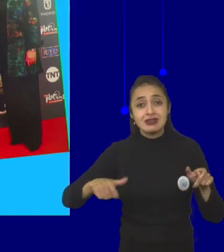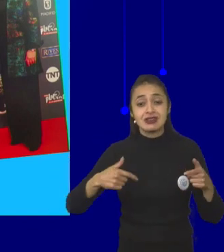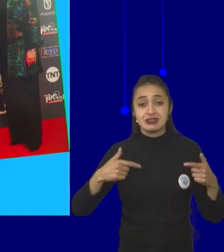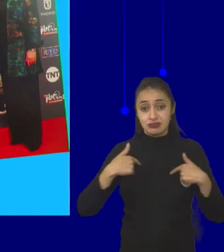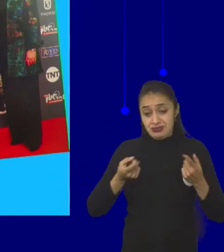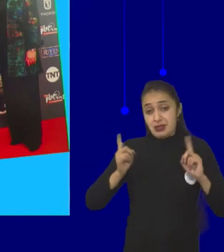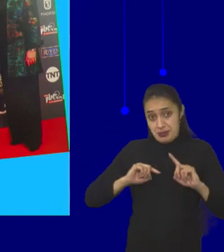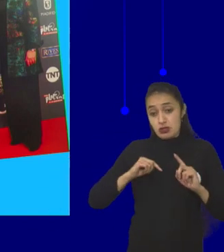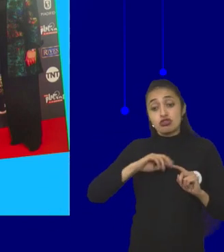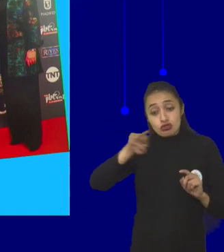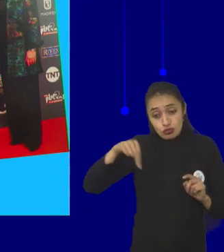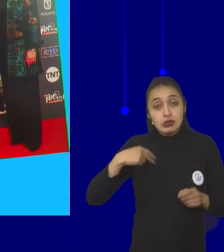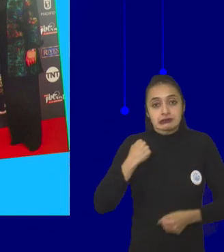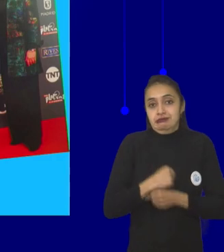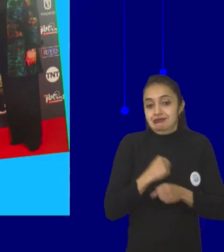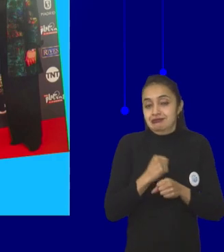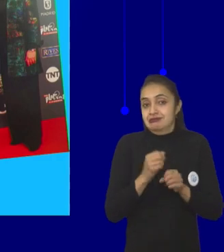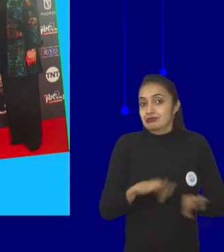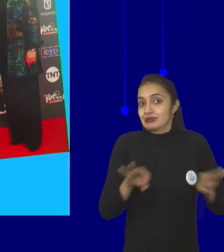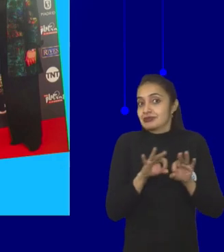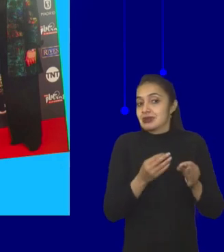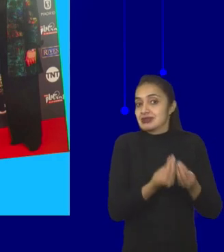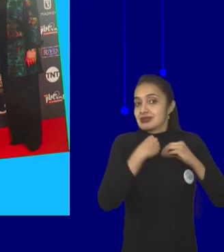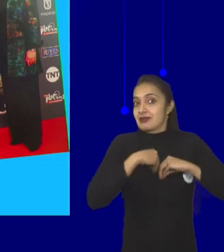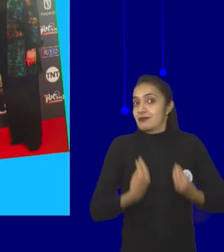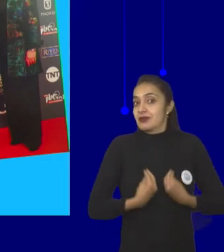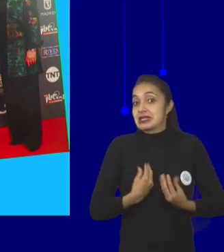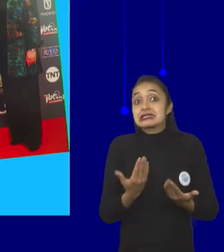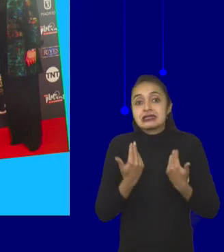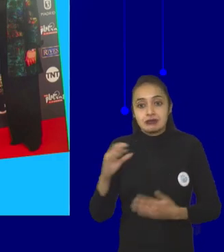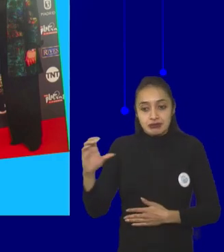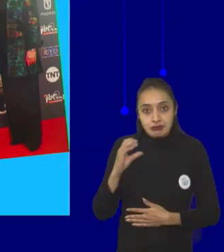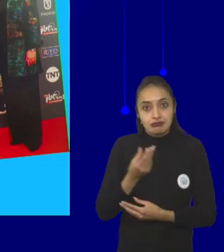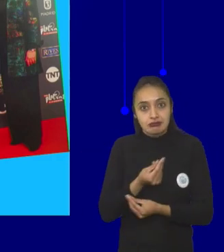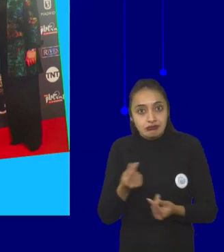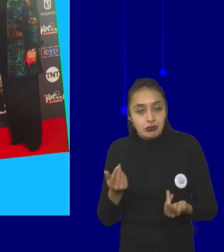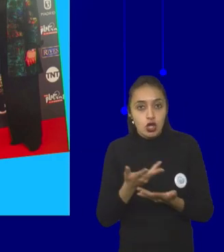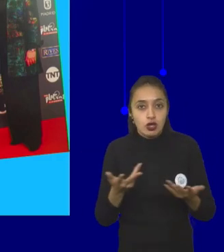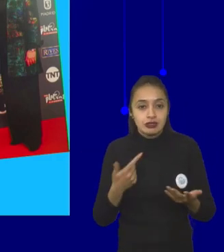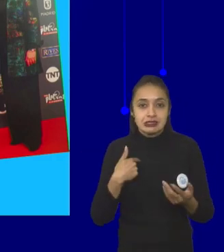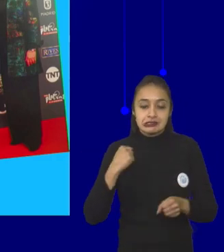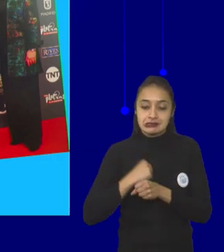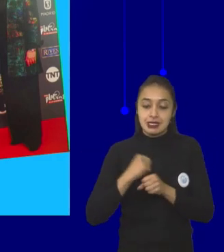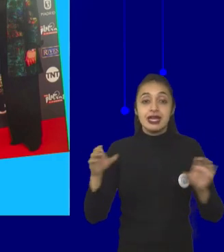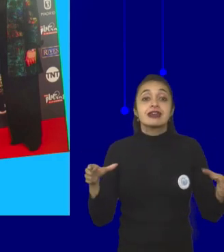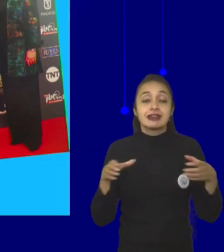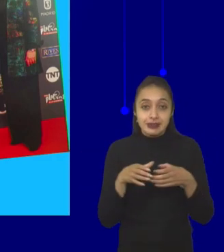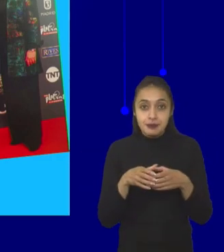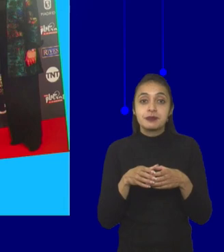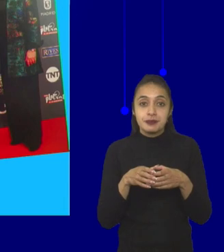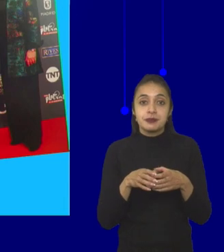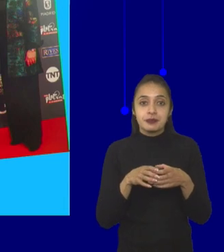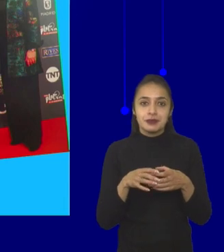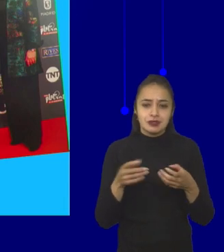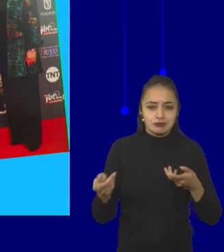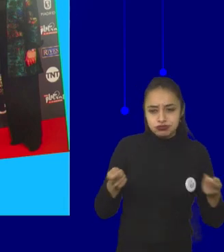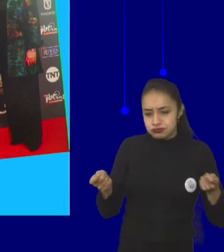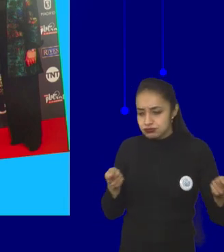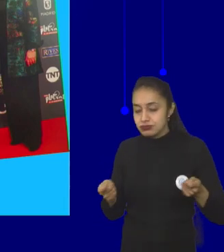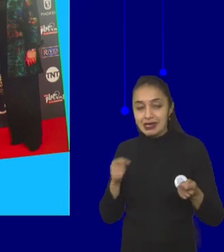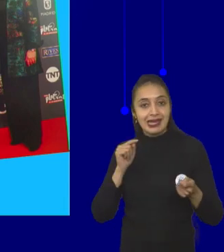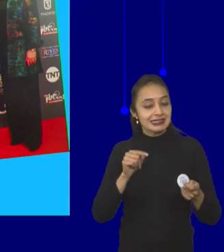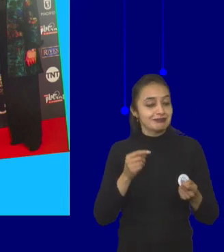de esto. Y que cada cosa que uno haga por su equipo lo vale todo. Entonces, ese es uno de las motivaciones